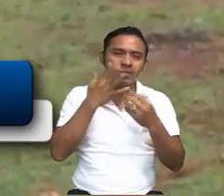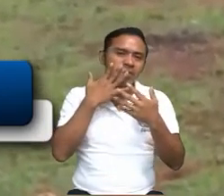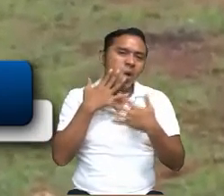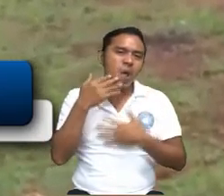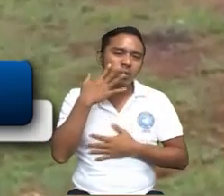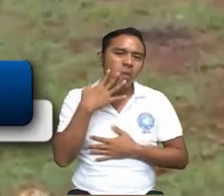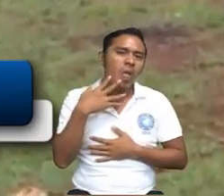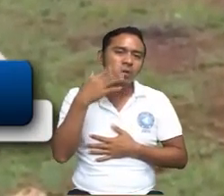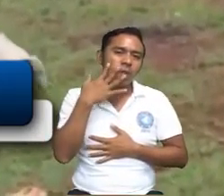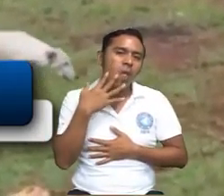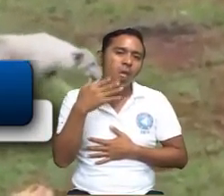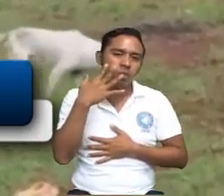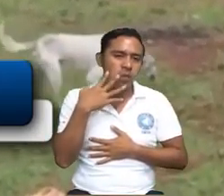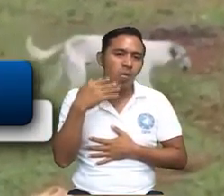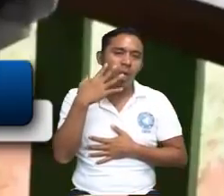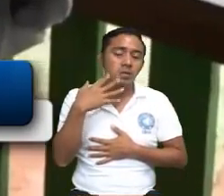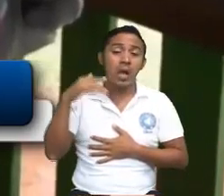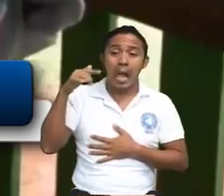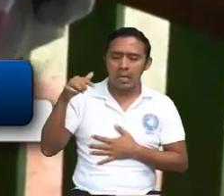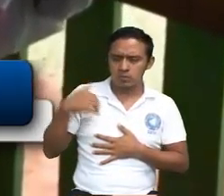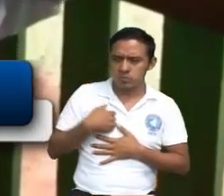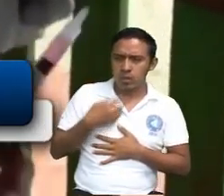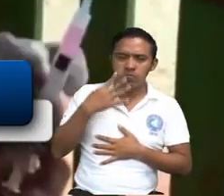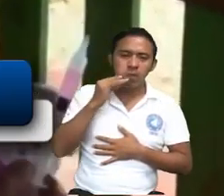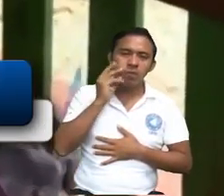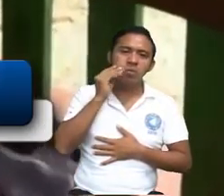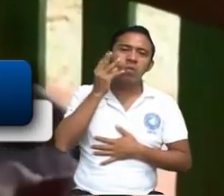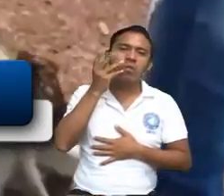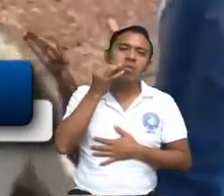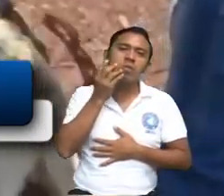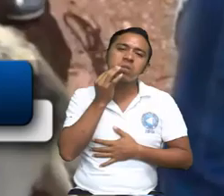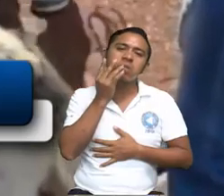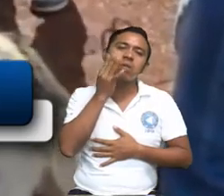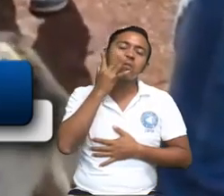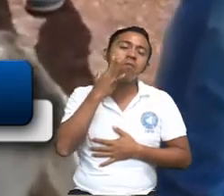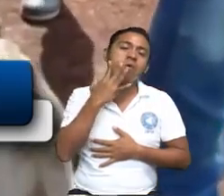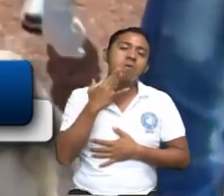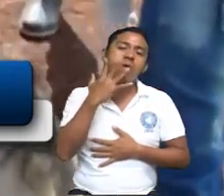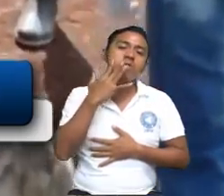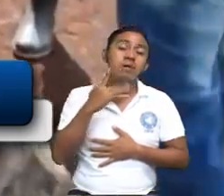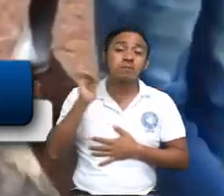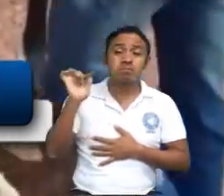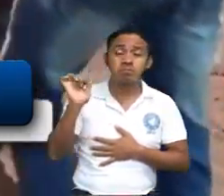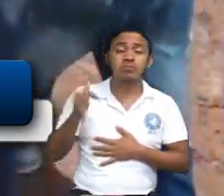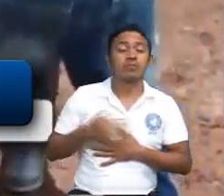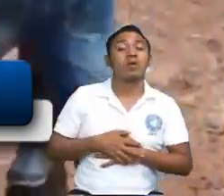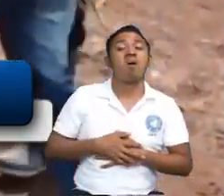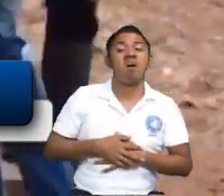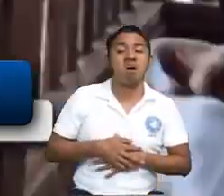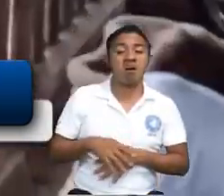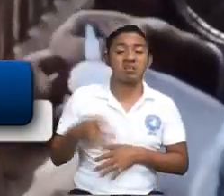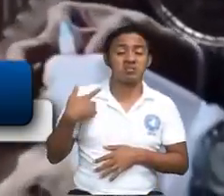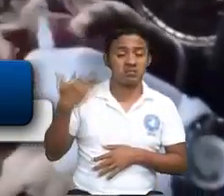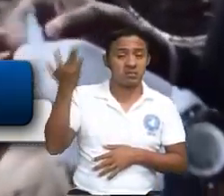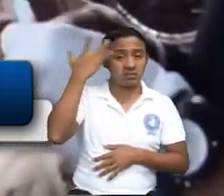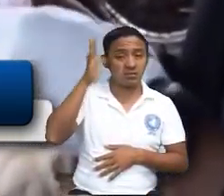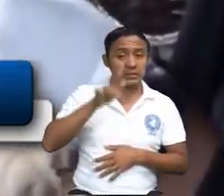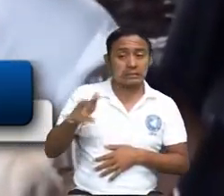es la cialorrea que le llamamos, que se le mira la espuma en el hociquito. Uh-huh. Y eso puede dar a entender que